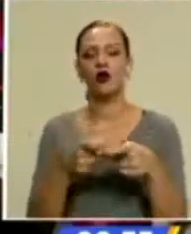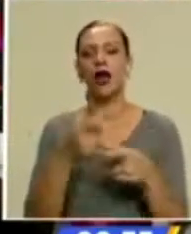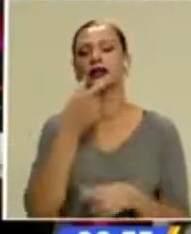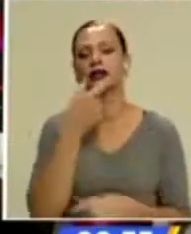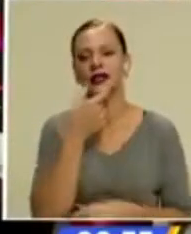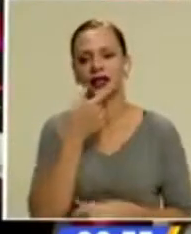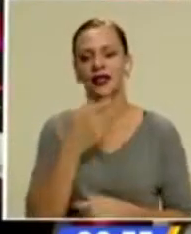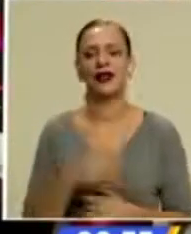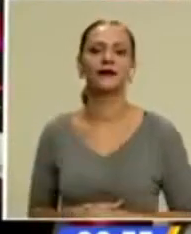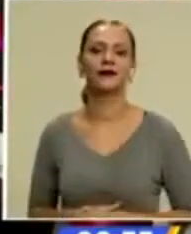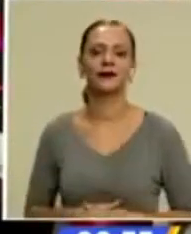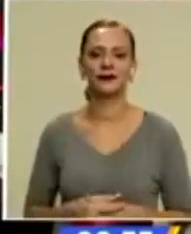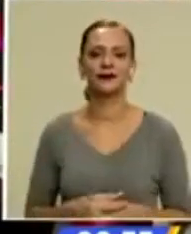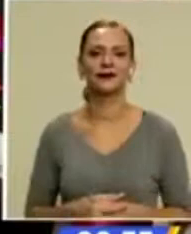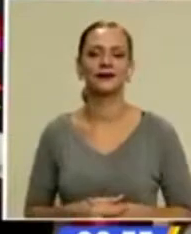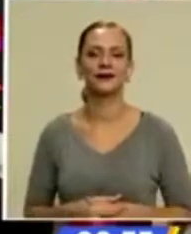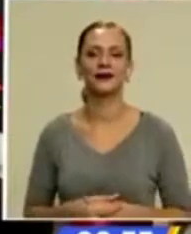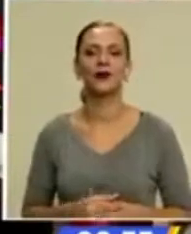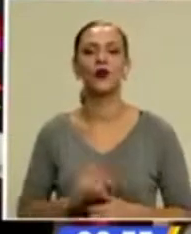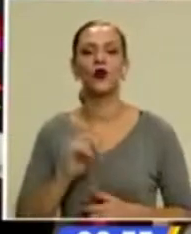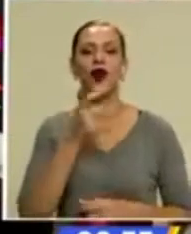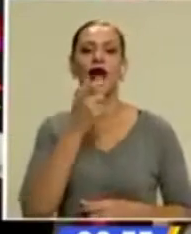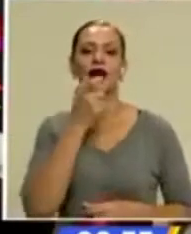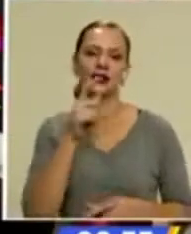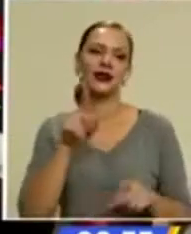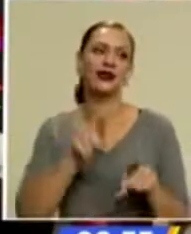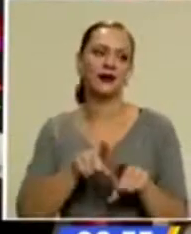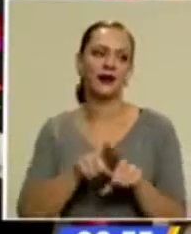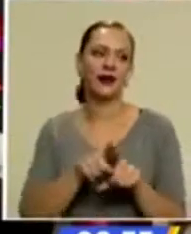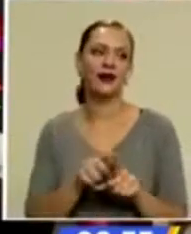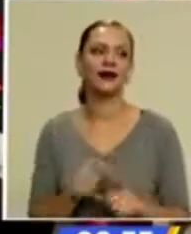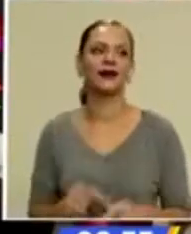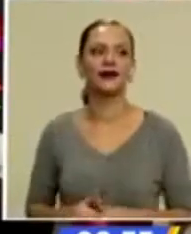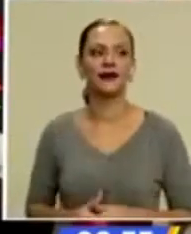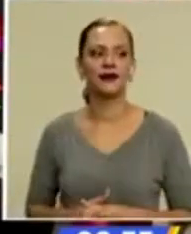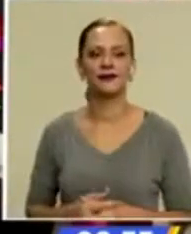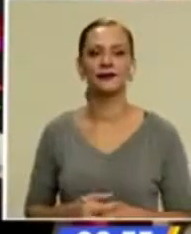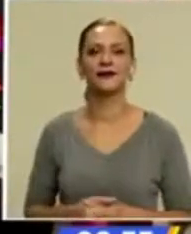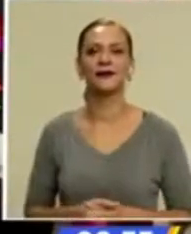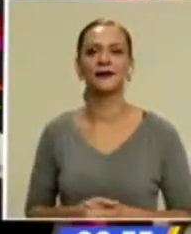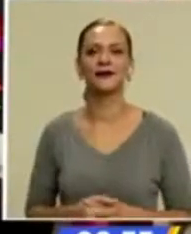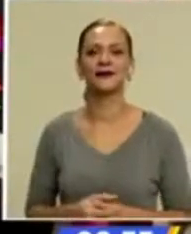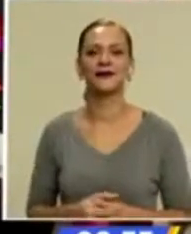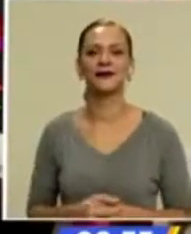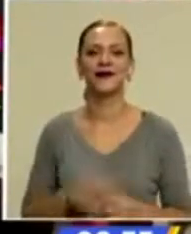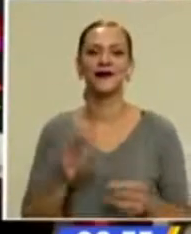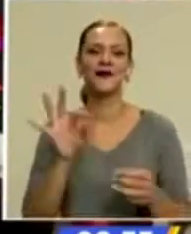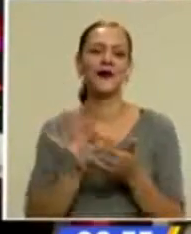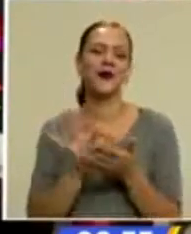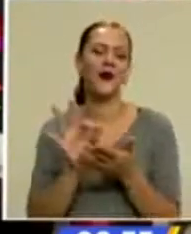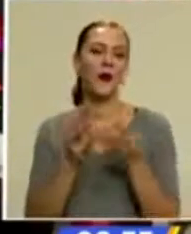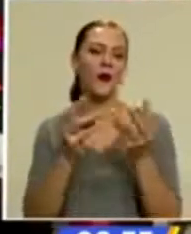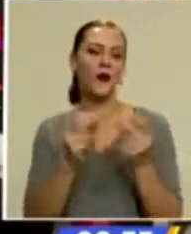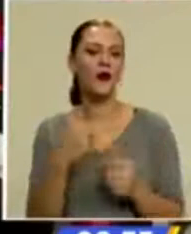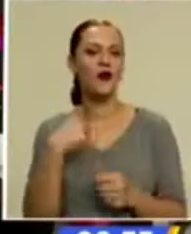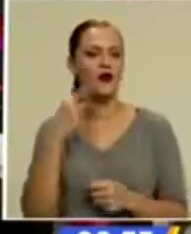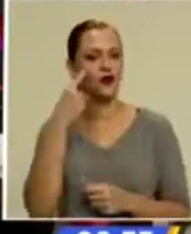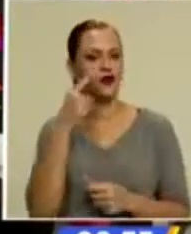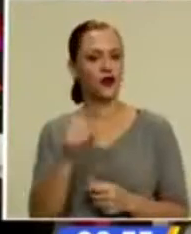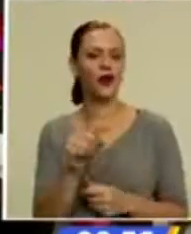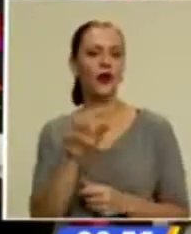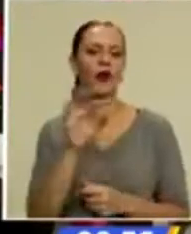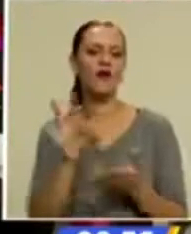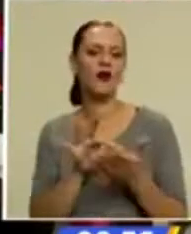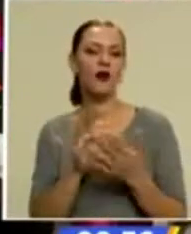Es unas galletitas. Ah, es una galleta. Sí, una galleta porque también... Ah, sí, como el baguette. Exacto. Ajá, ya pensé. No, yo creo que son frijoles